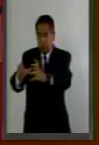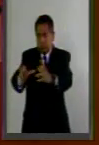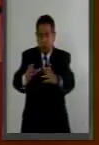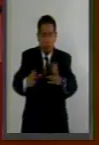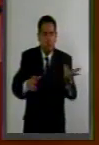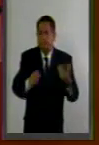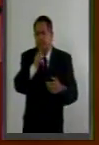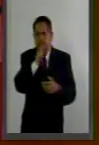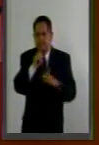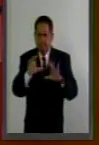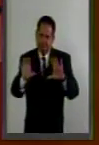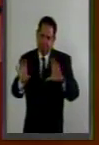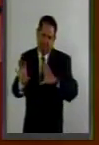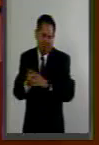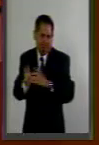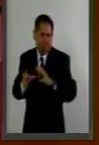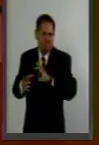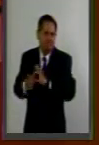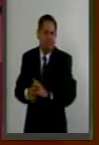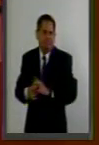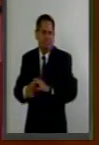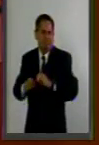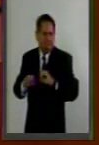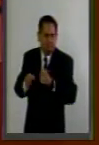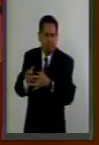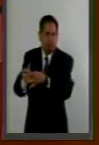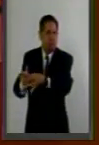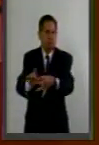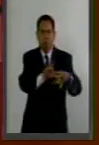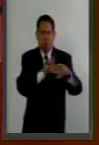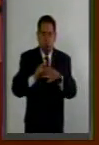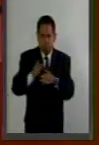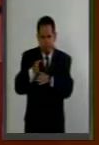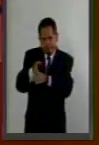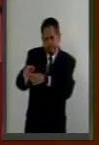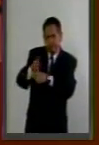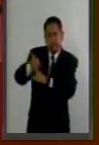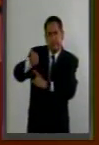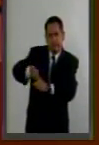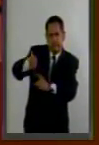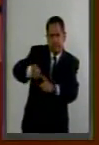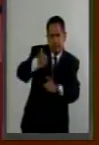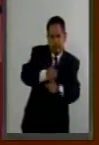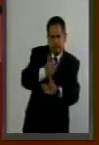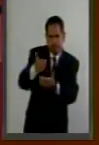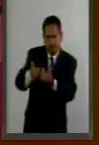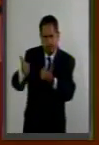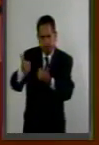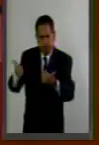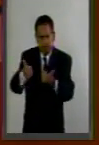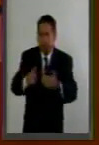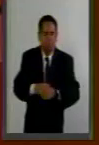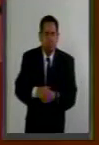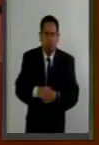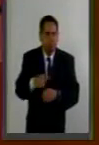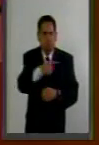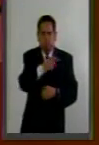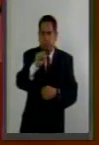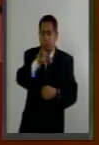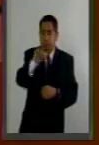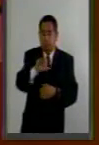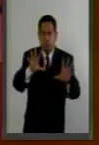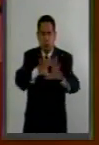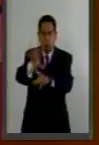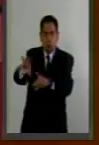la consolidación ni especialización necesarias. Nuestro máximo tribunal mantiene una agenda